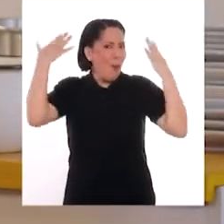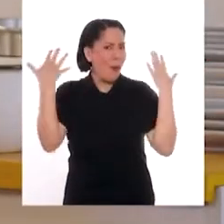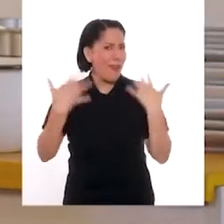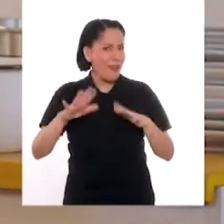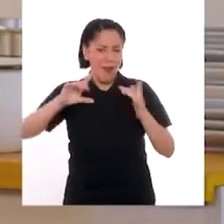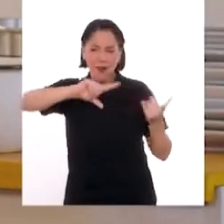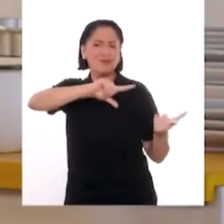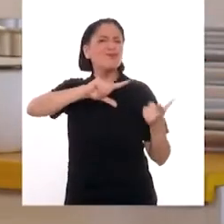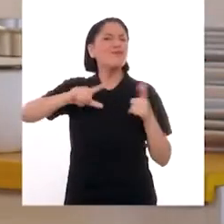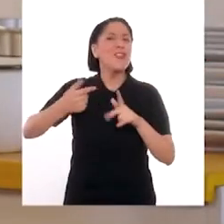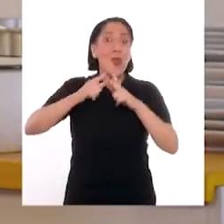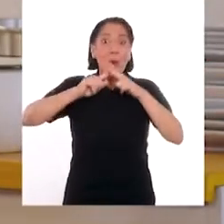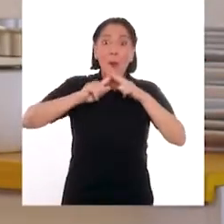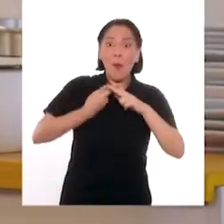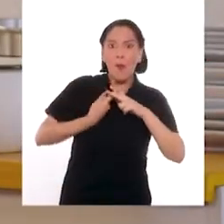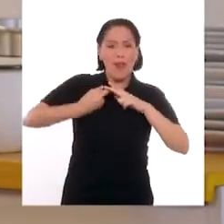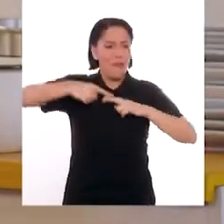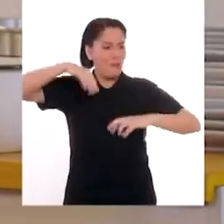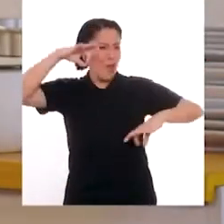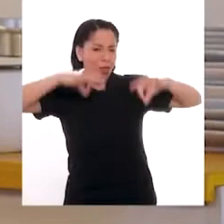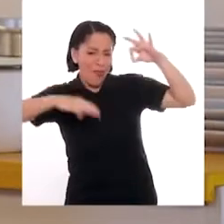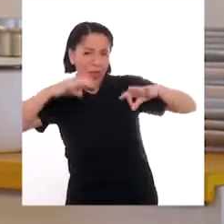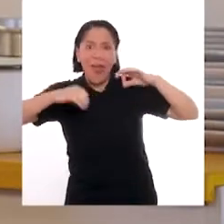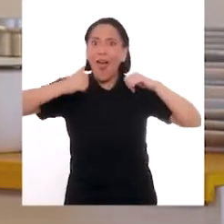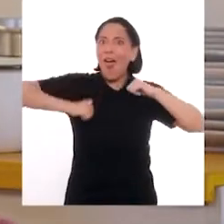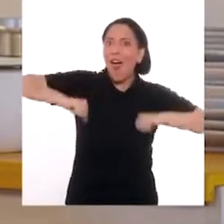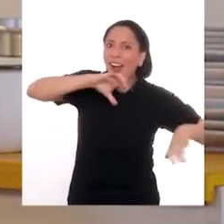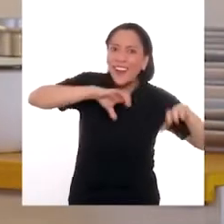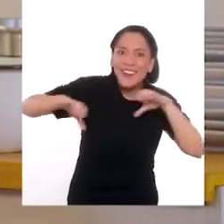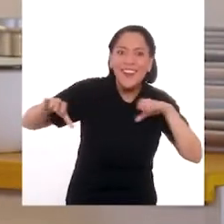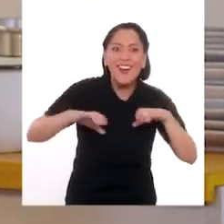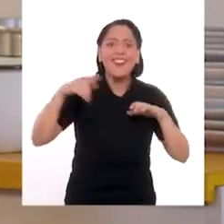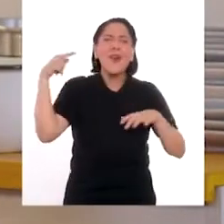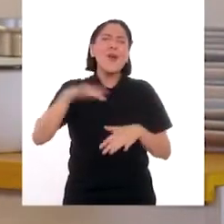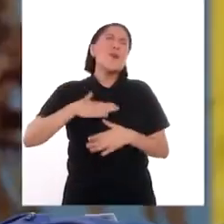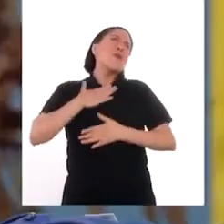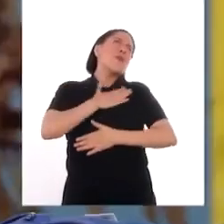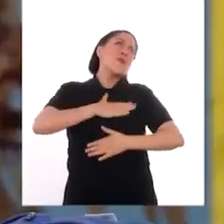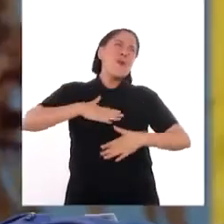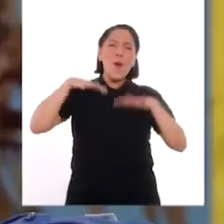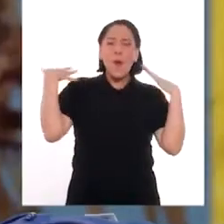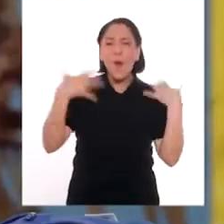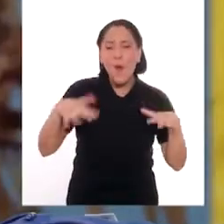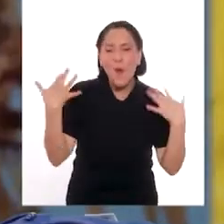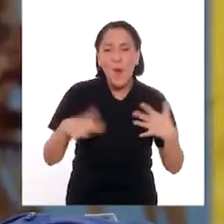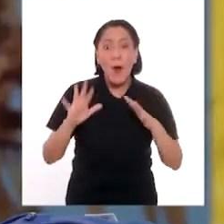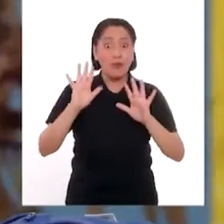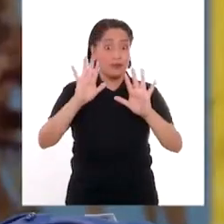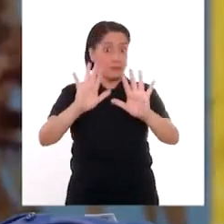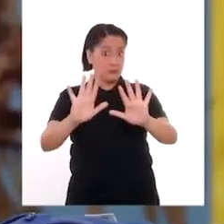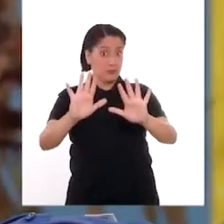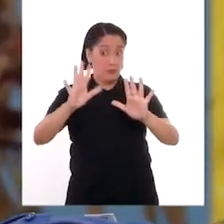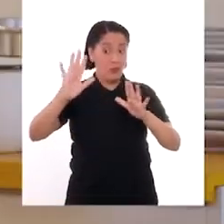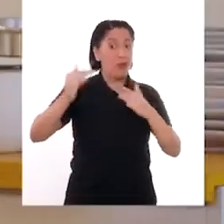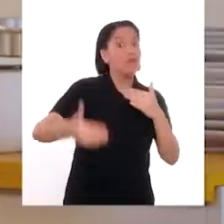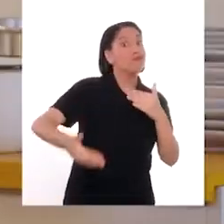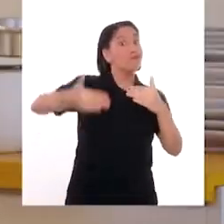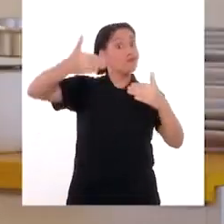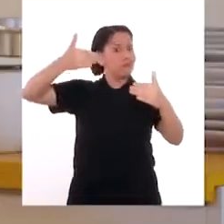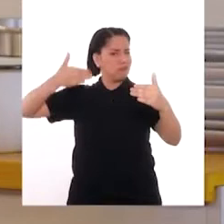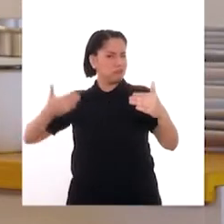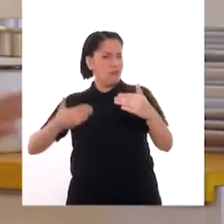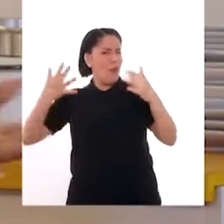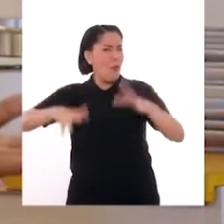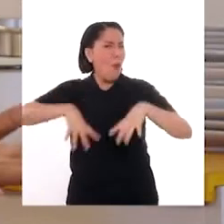Creo que ya tenemos todo listo para empezar a actuar nuestra escena. Esto va a ser muy divertido. Pero